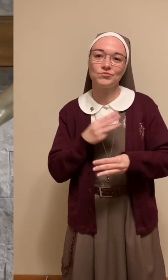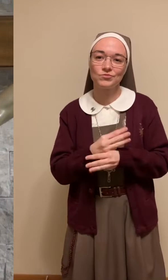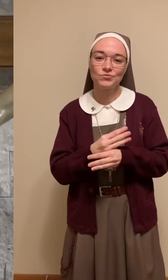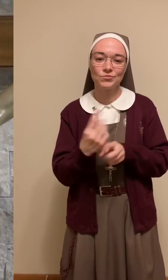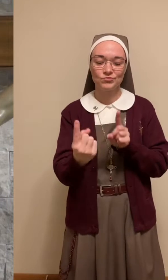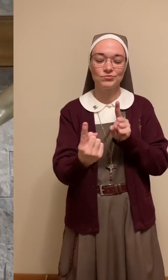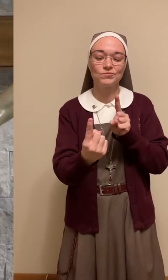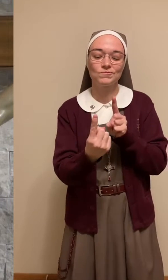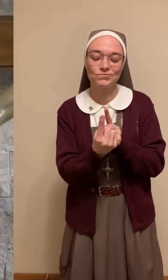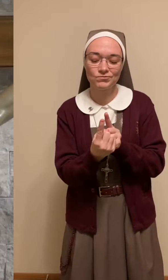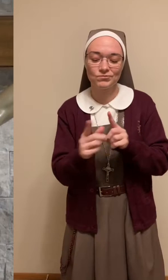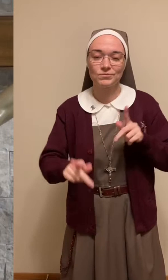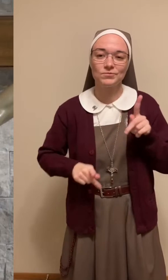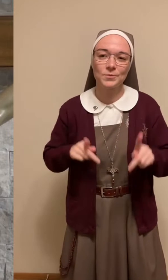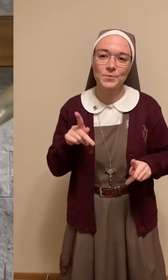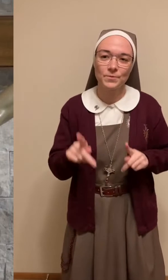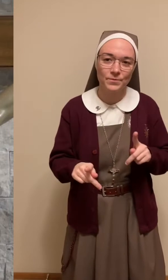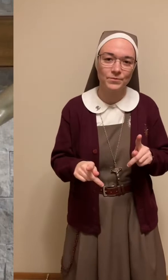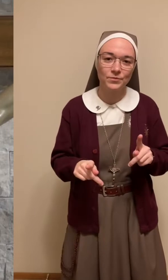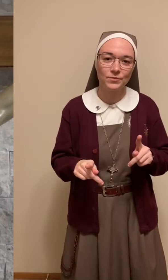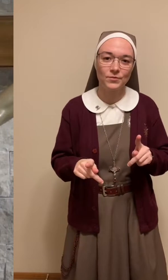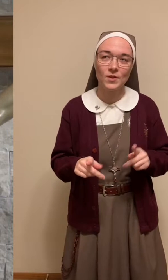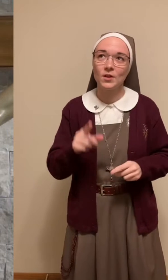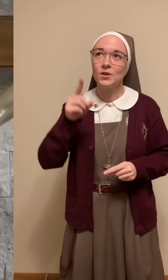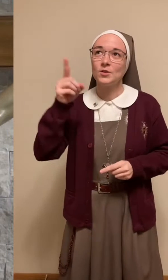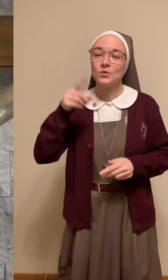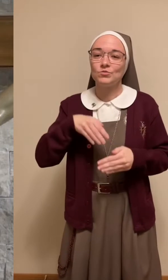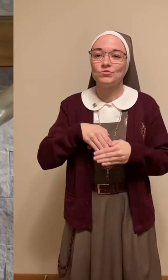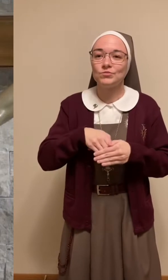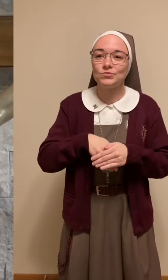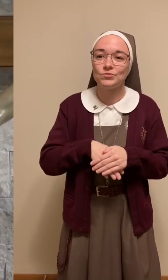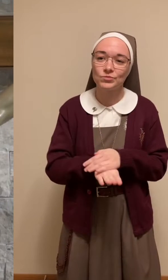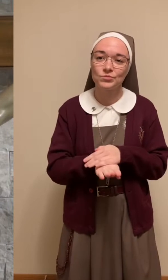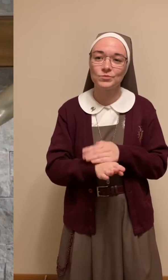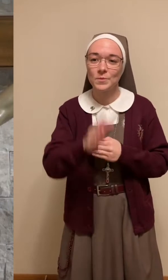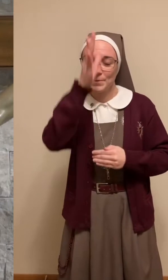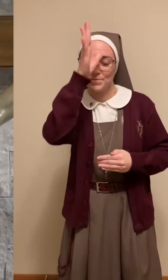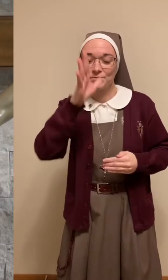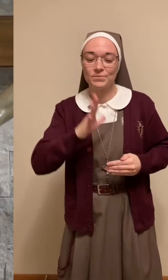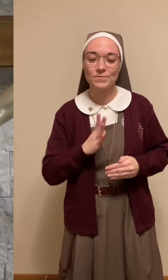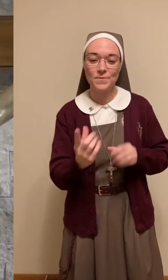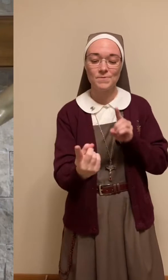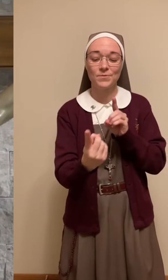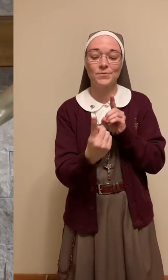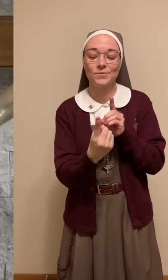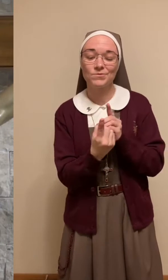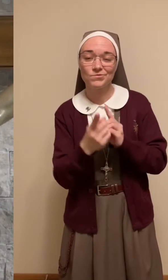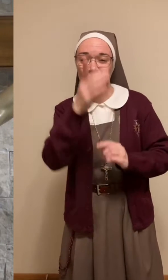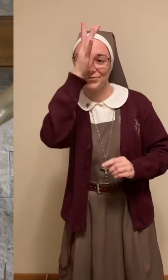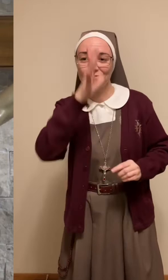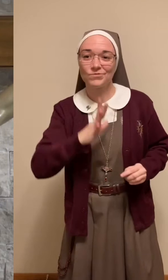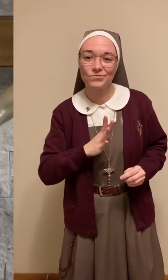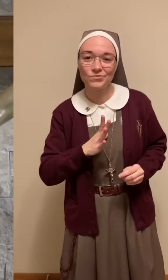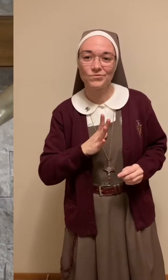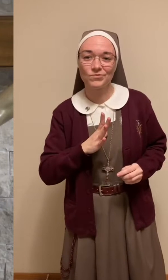de la humanidad viniste como hombre a encontrarte con el hombre